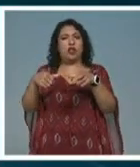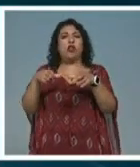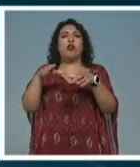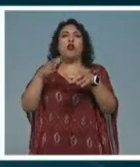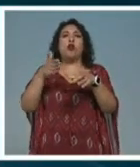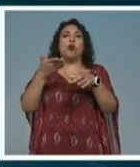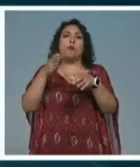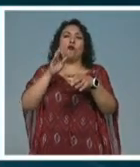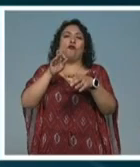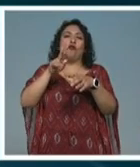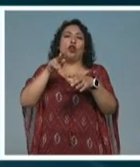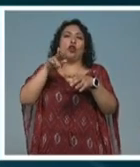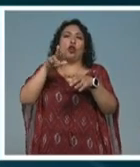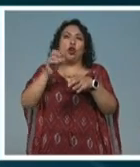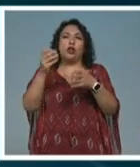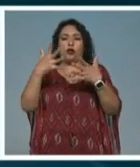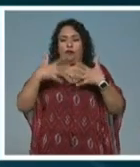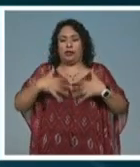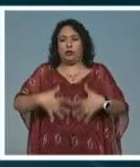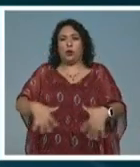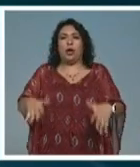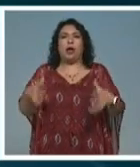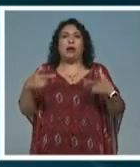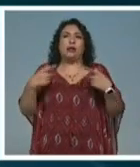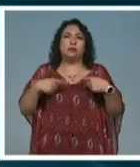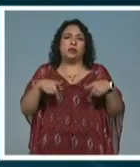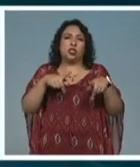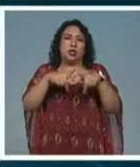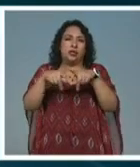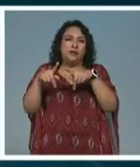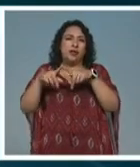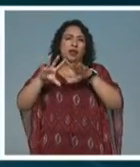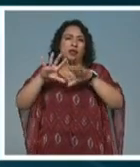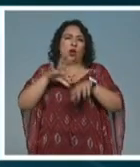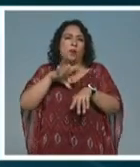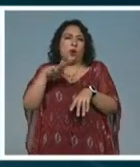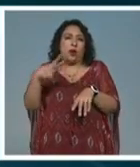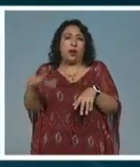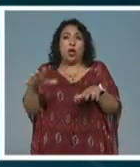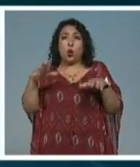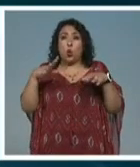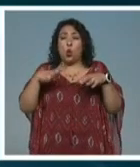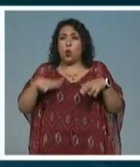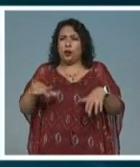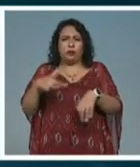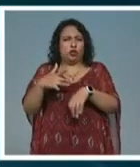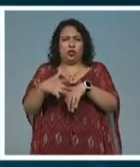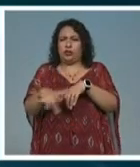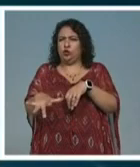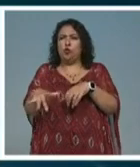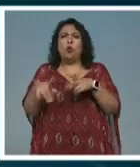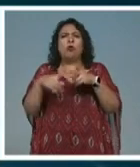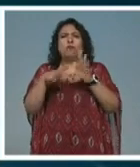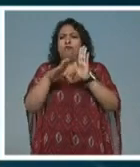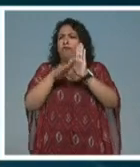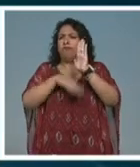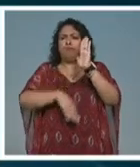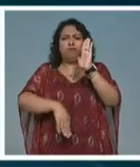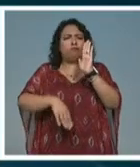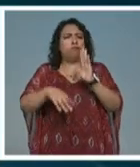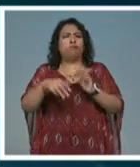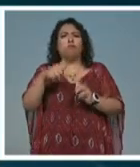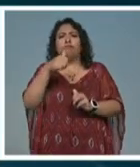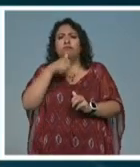Más hacia los vestuarios, las personalidades, un poco más global. No son cuerpos desnudos, no son genitales, no son penes, no son